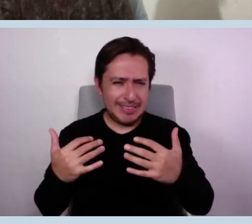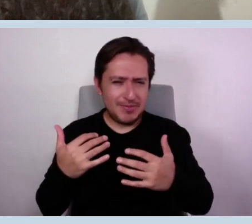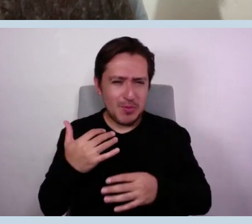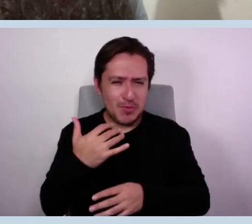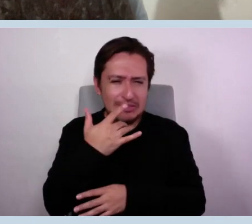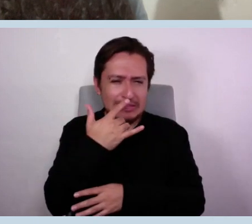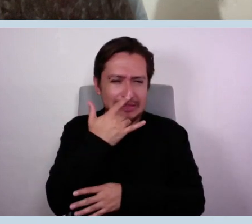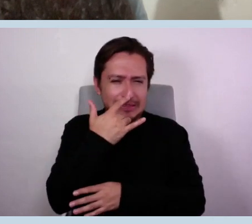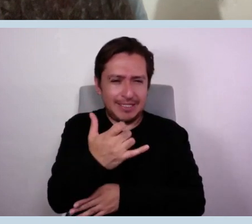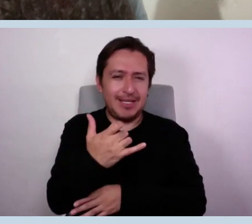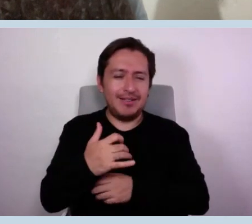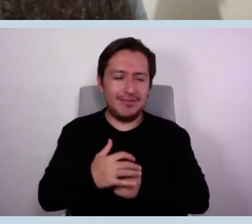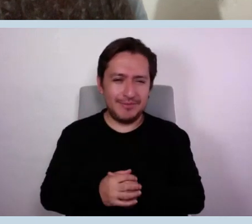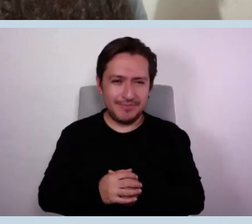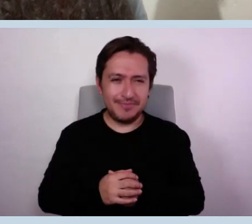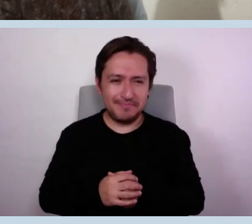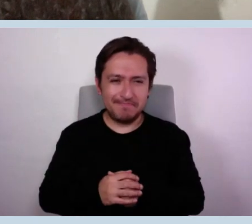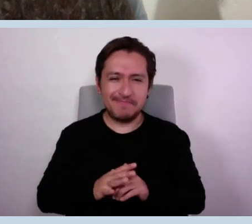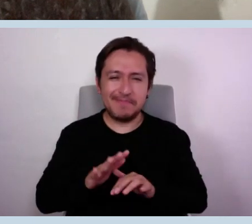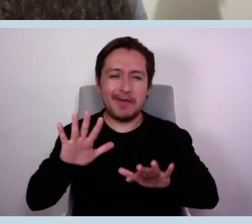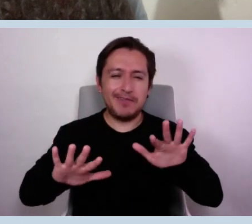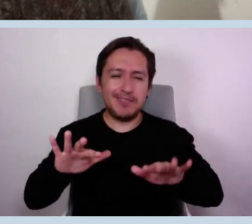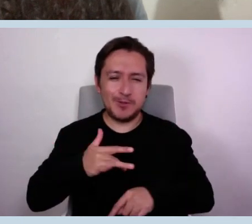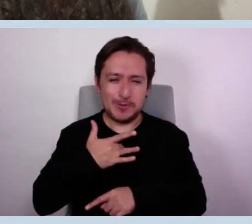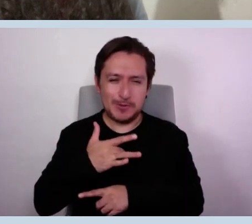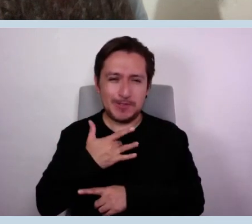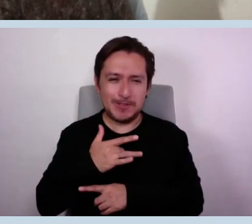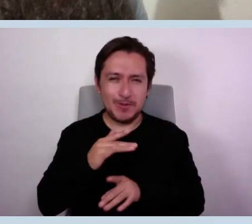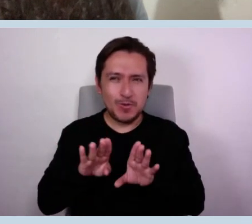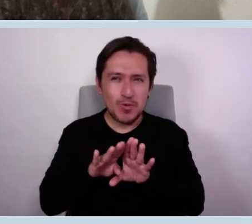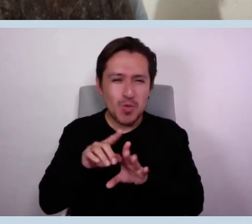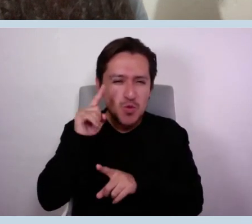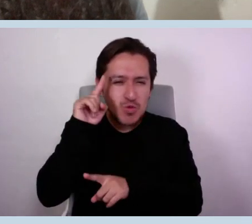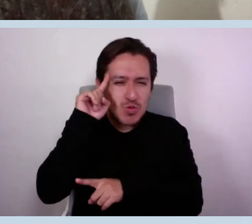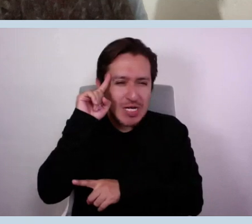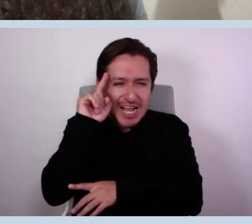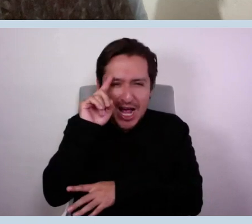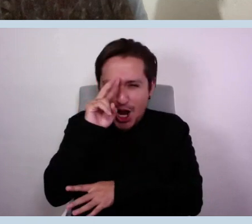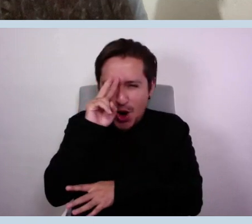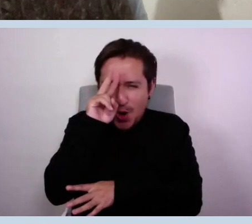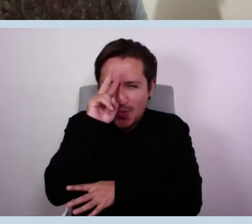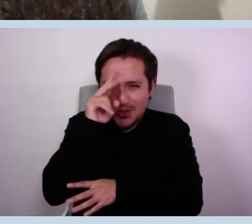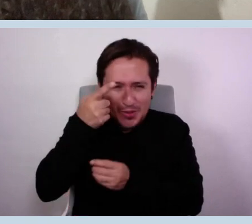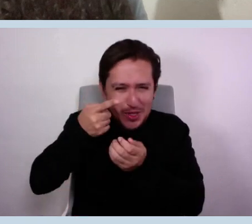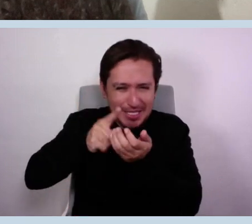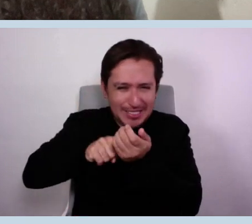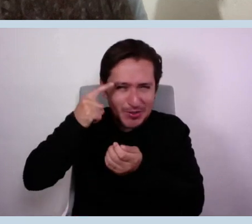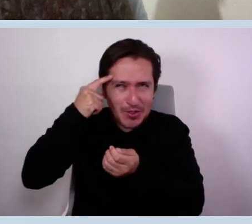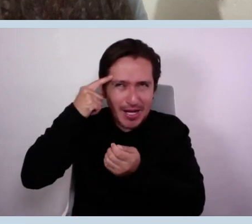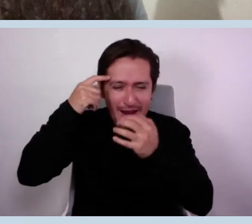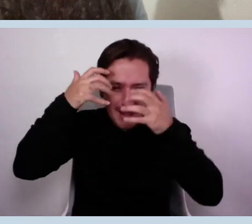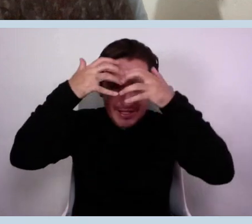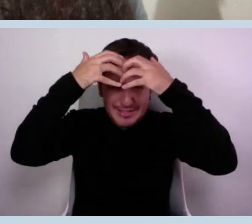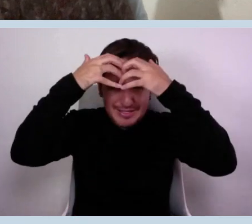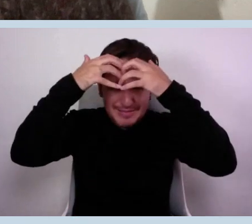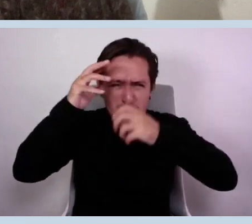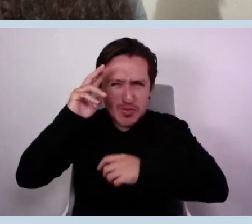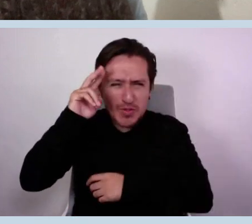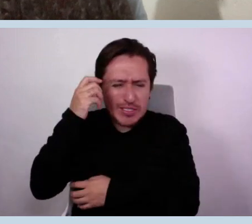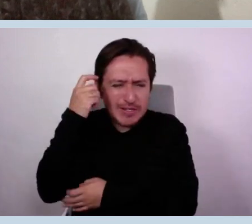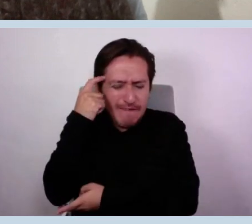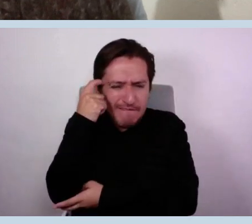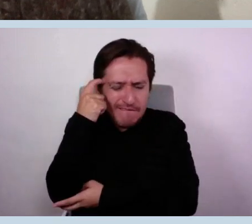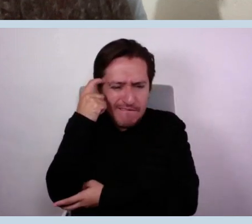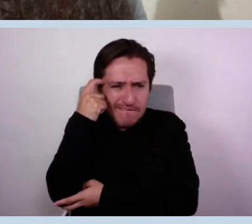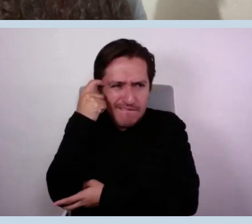veces siento una picazón cognitiva muy grande citando aang no O sea en pensar en qué